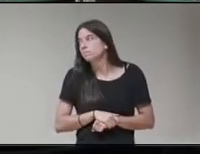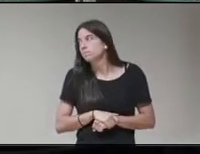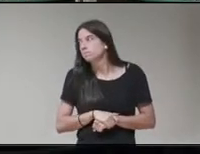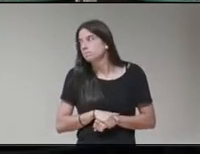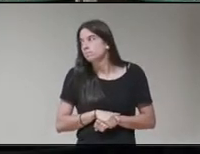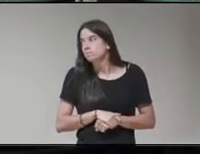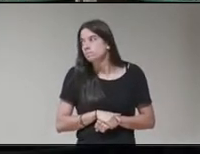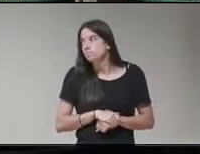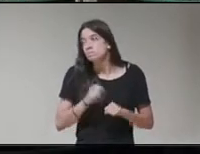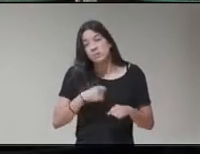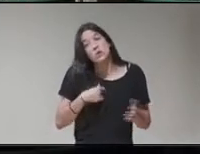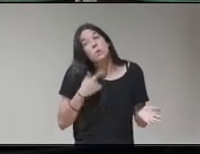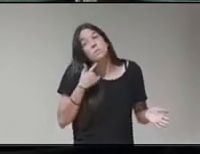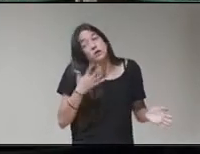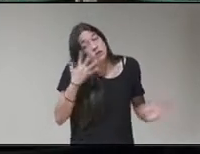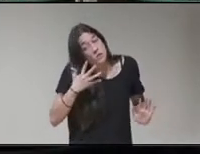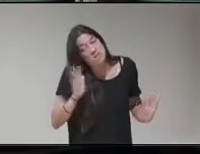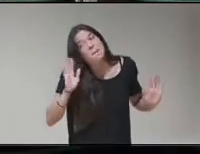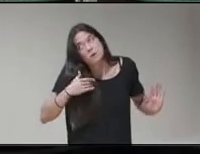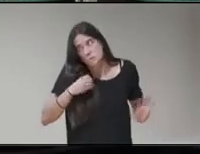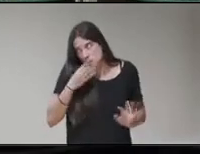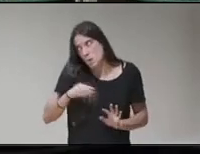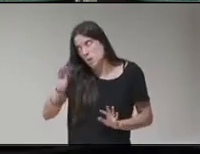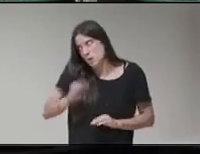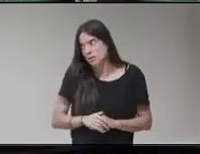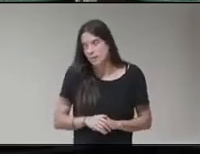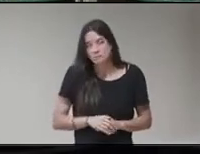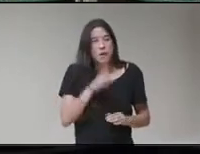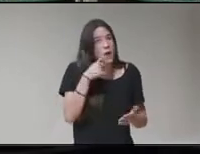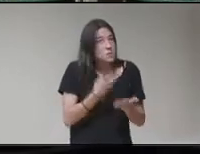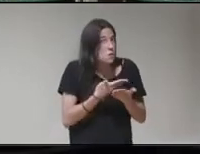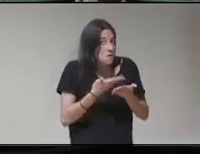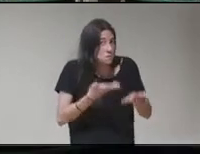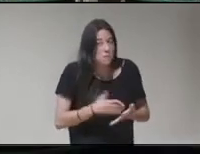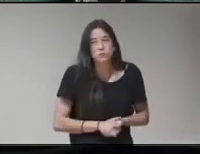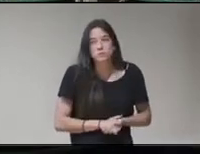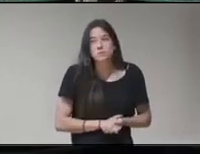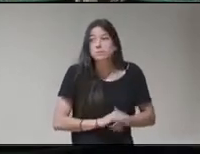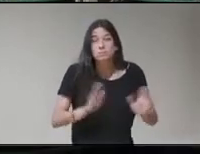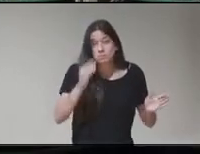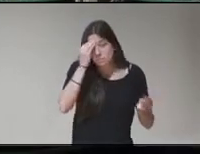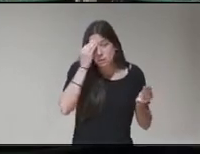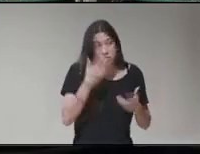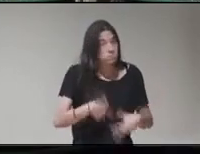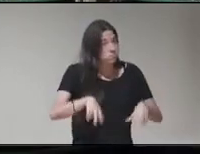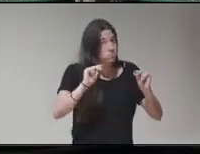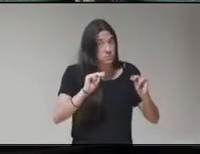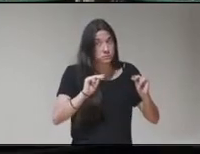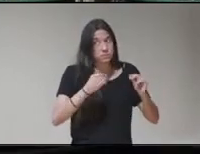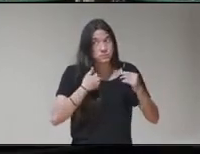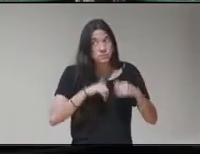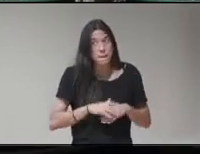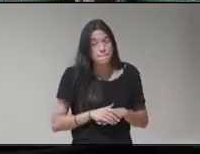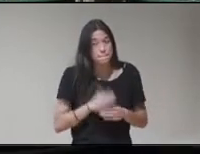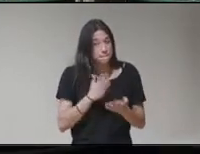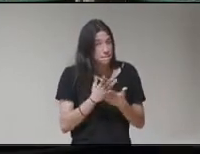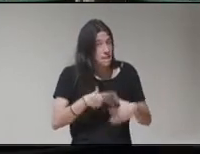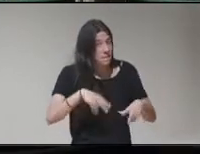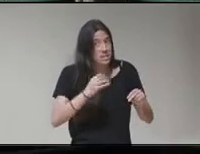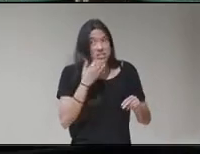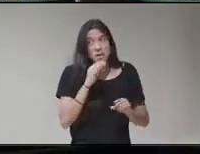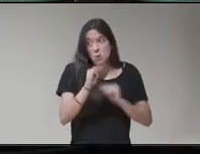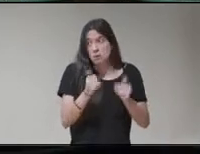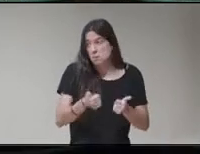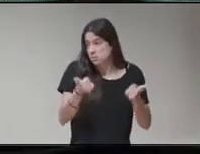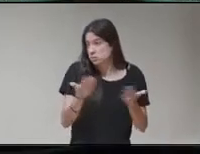Lo sospechaba, pero bueno, así lo confirmamos. Pues nada, yo creo que damos por cerrada la sesión, no habiendo